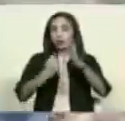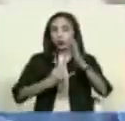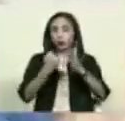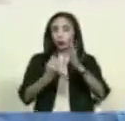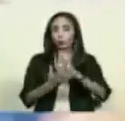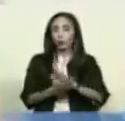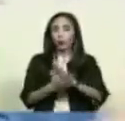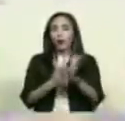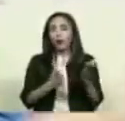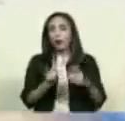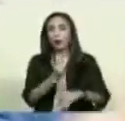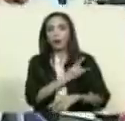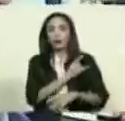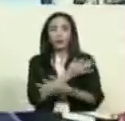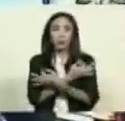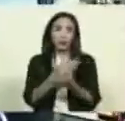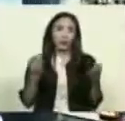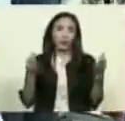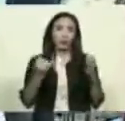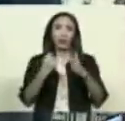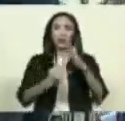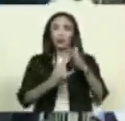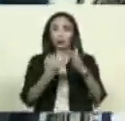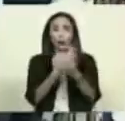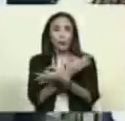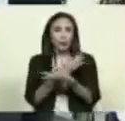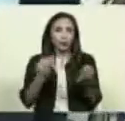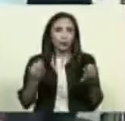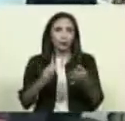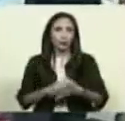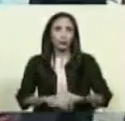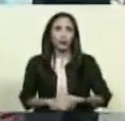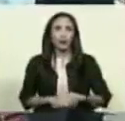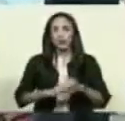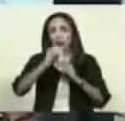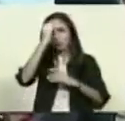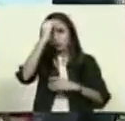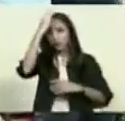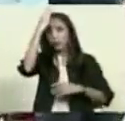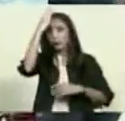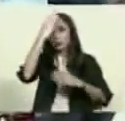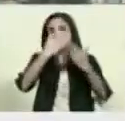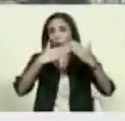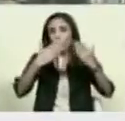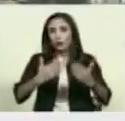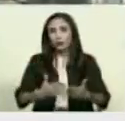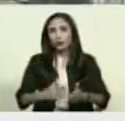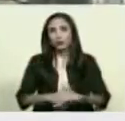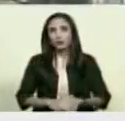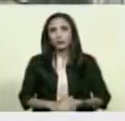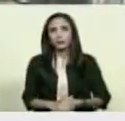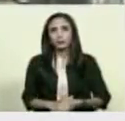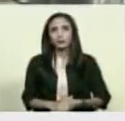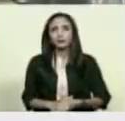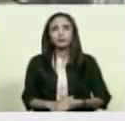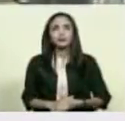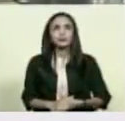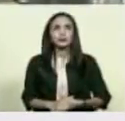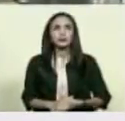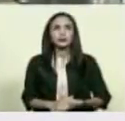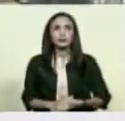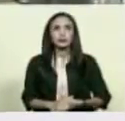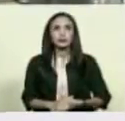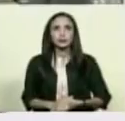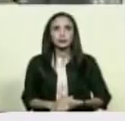del gran plan de desarrollo industrial juvenil, del gran plan de promoción industrial económica juvenil, el